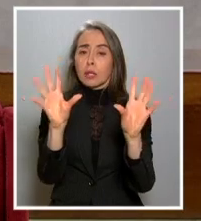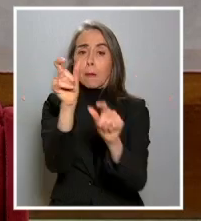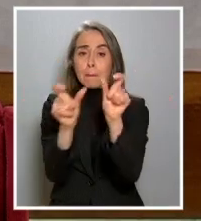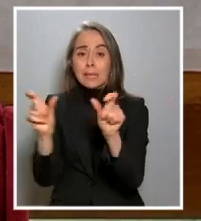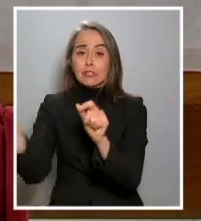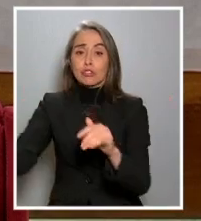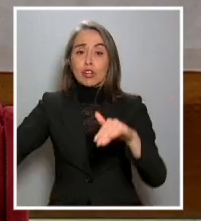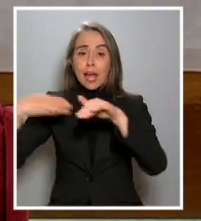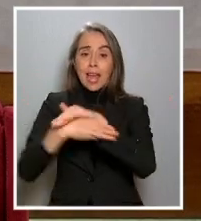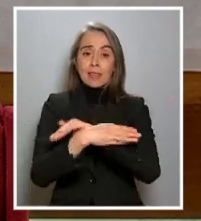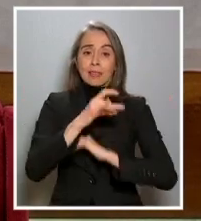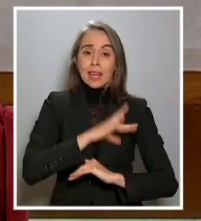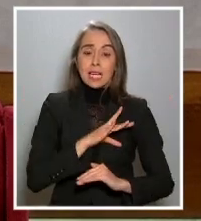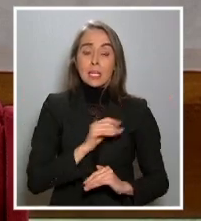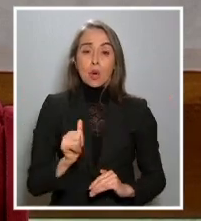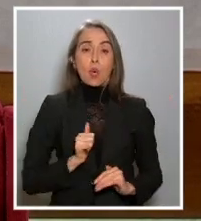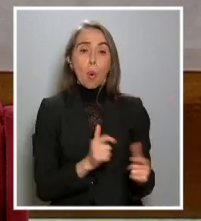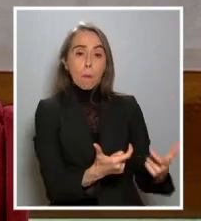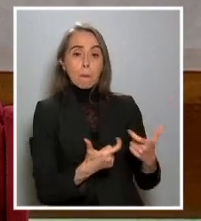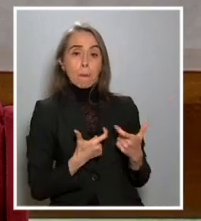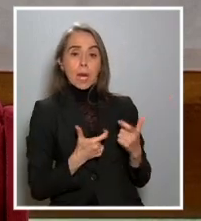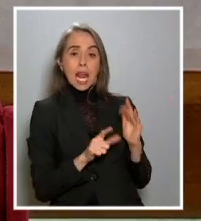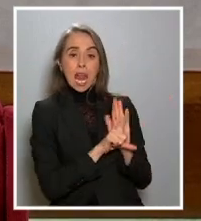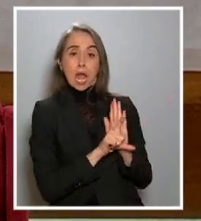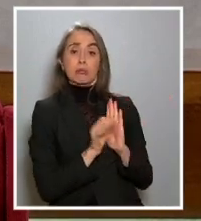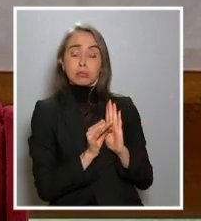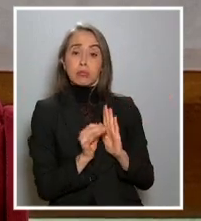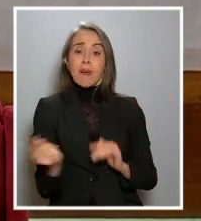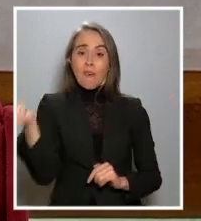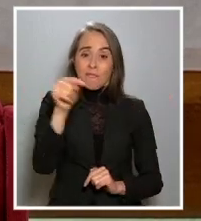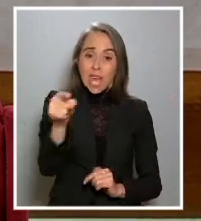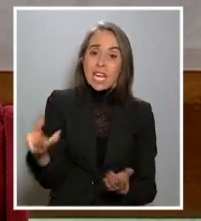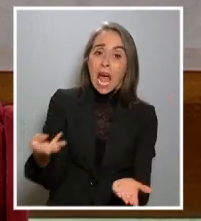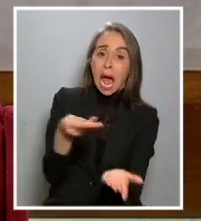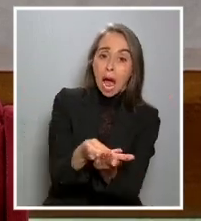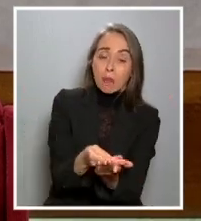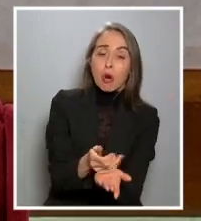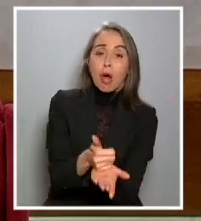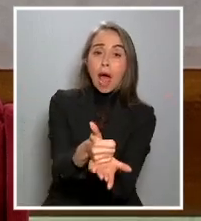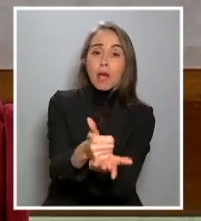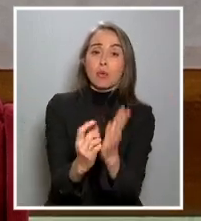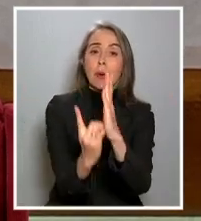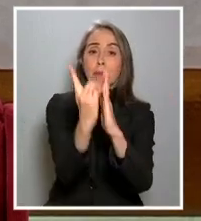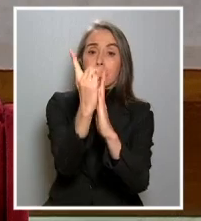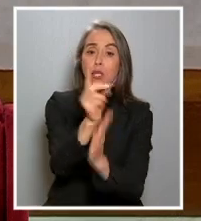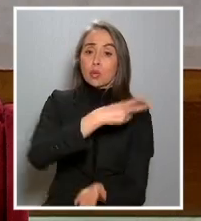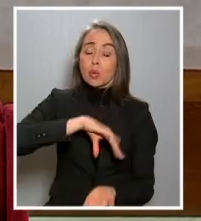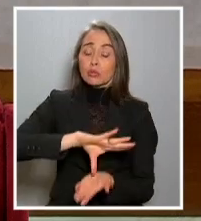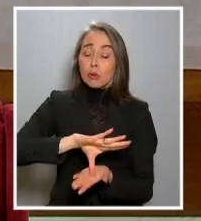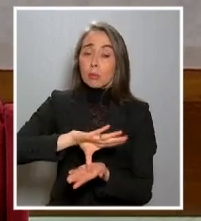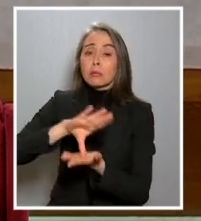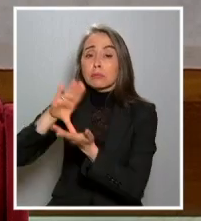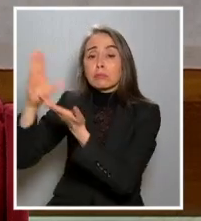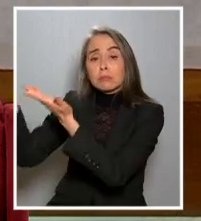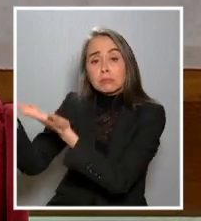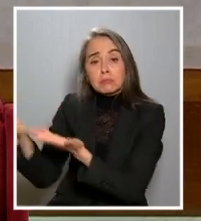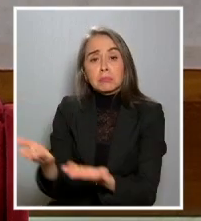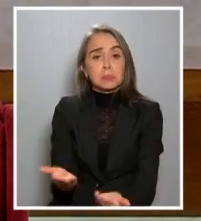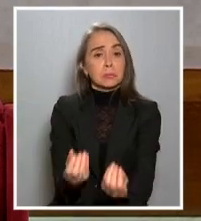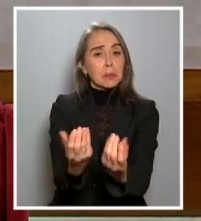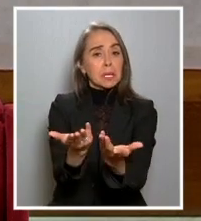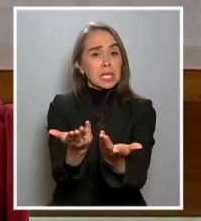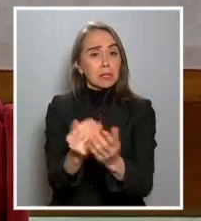vienen a Chile legalmente con la intención de aportar y contribuir al desarrollo de nuestro país, son